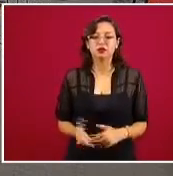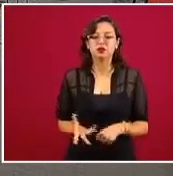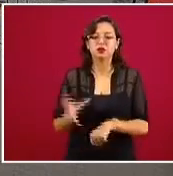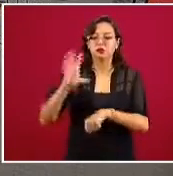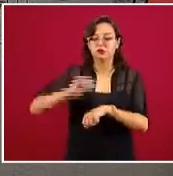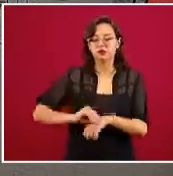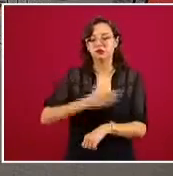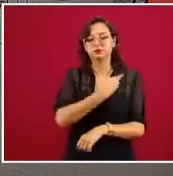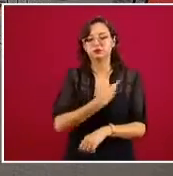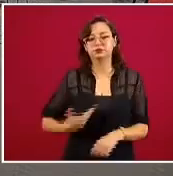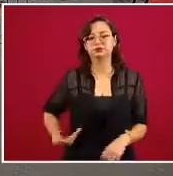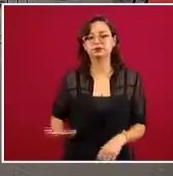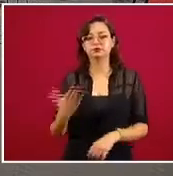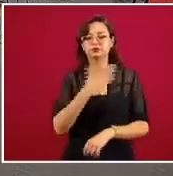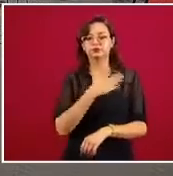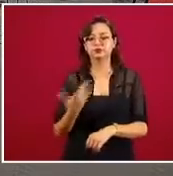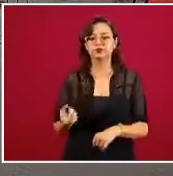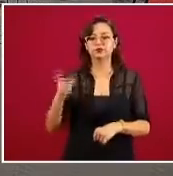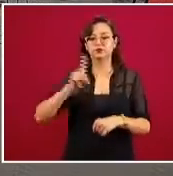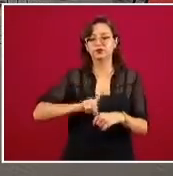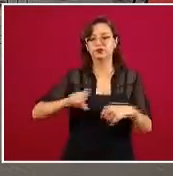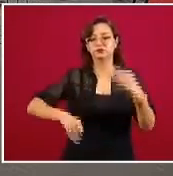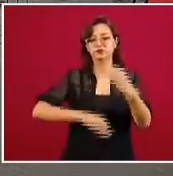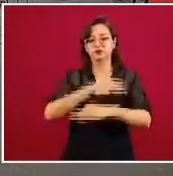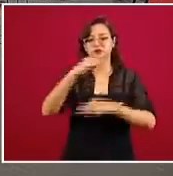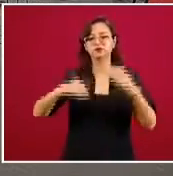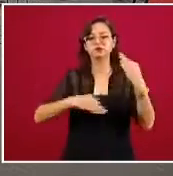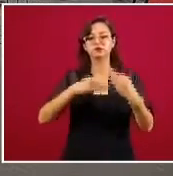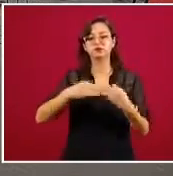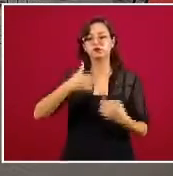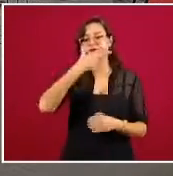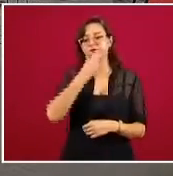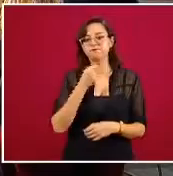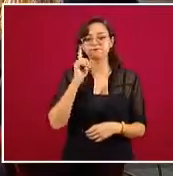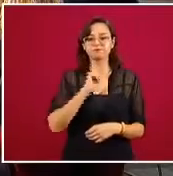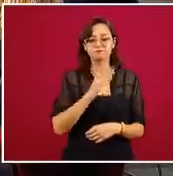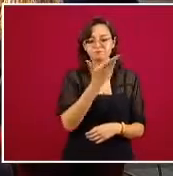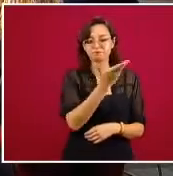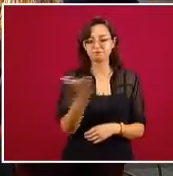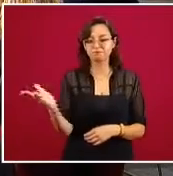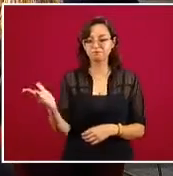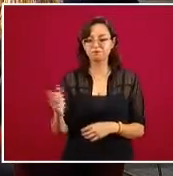con su permiso, señor presidente, muy buenos días a todas y a todos.